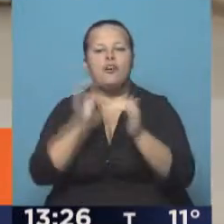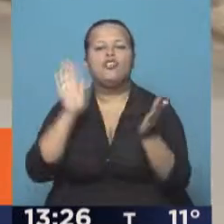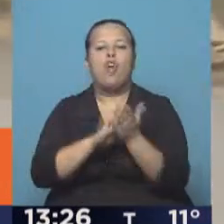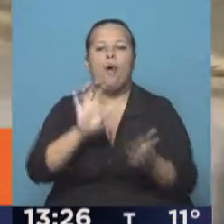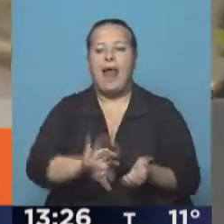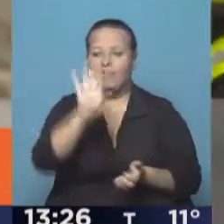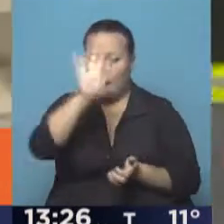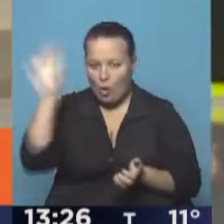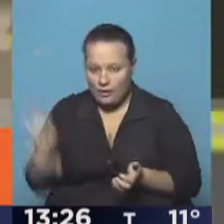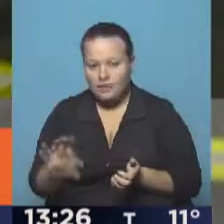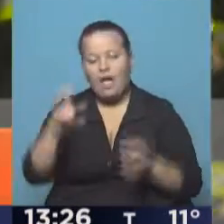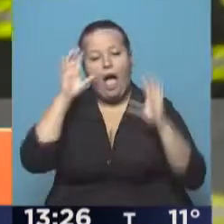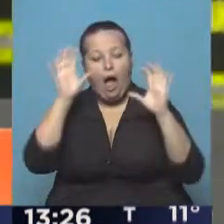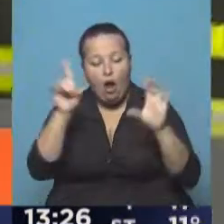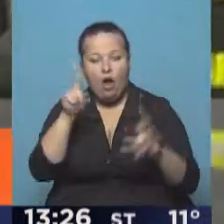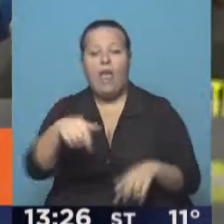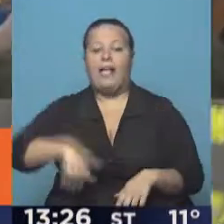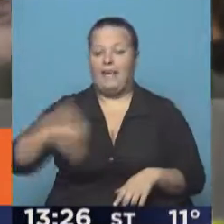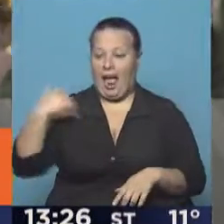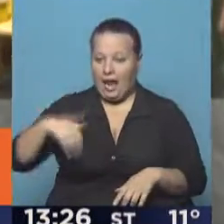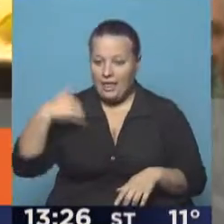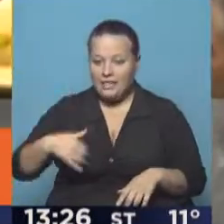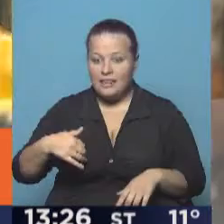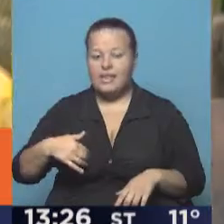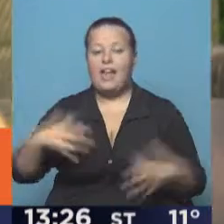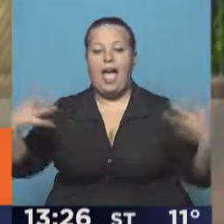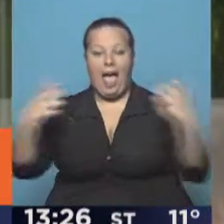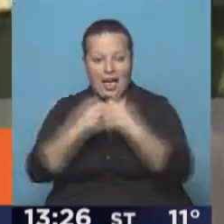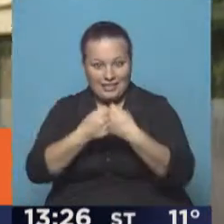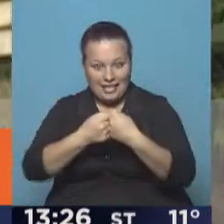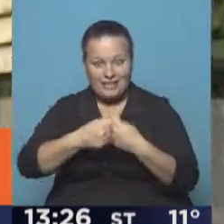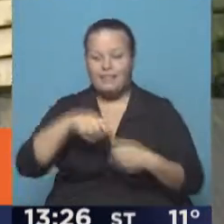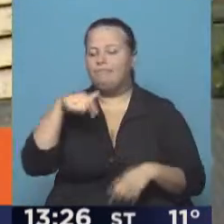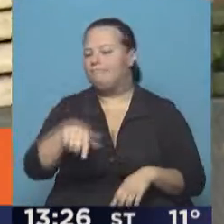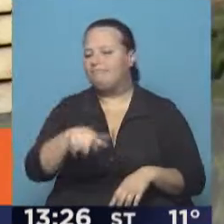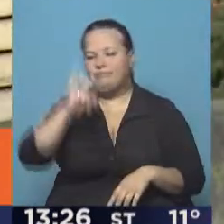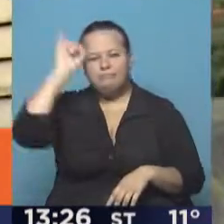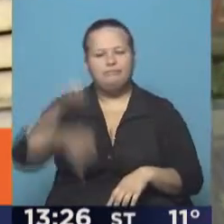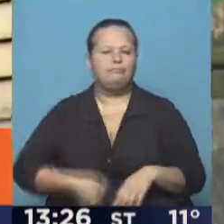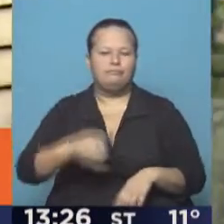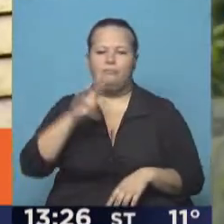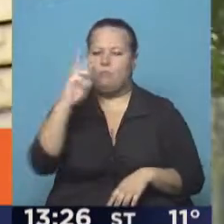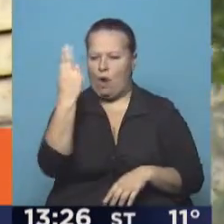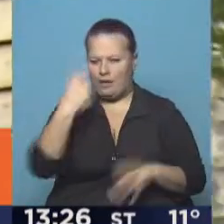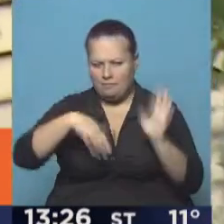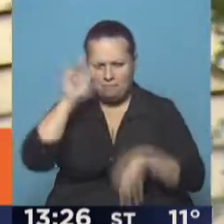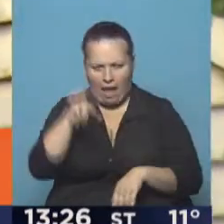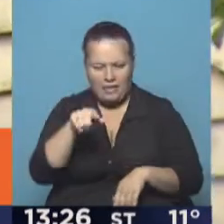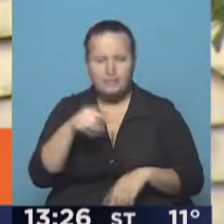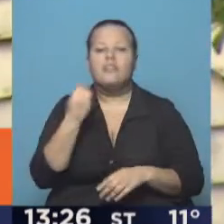provincias recordemos que en la argentina el accidente de tránsito es una de las principales causas de muerte